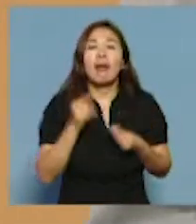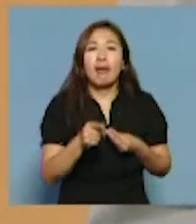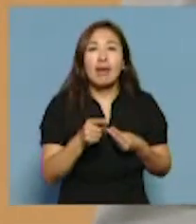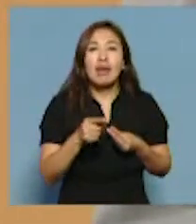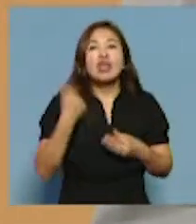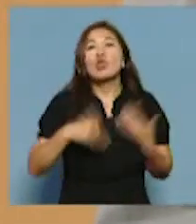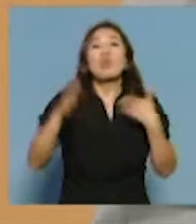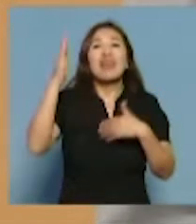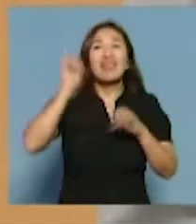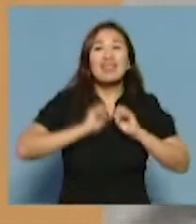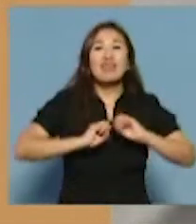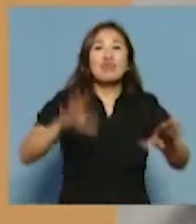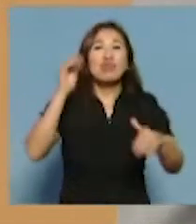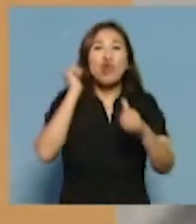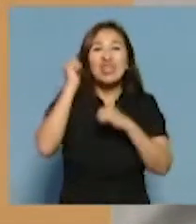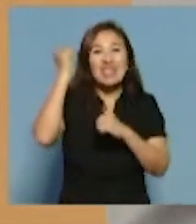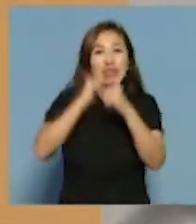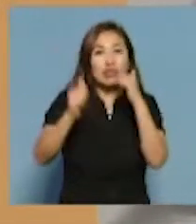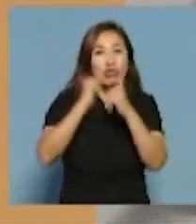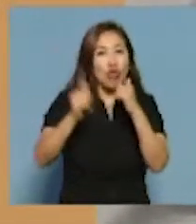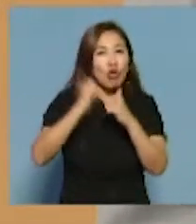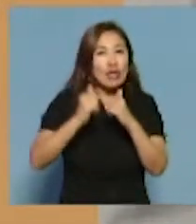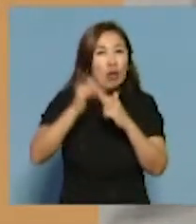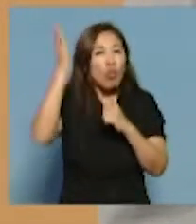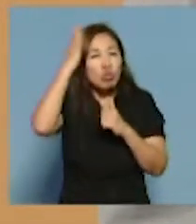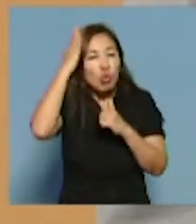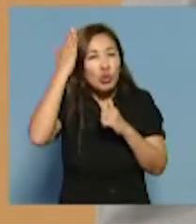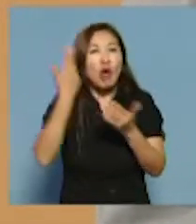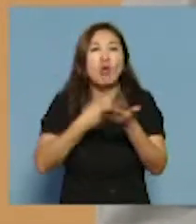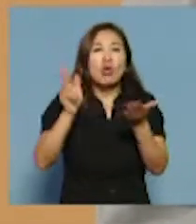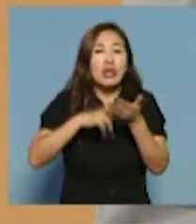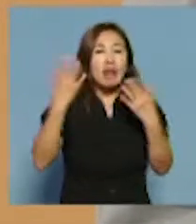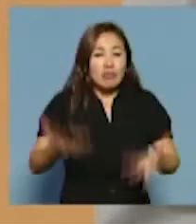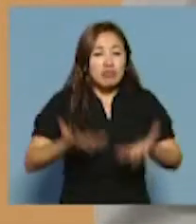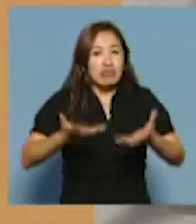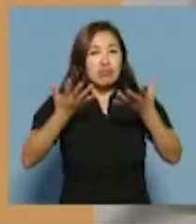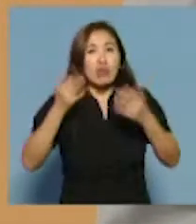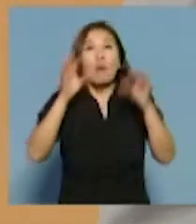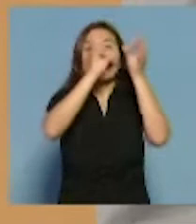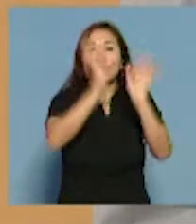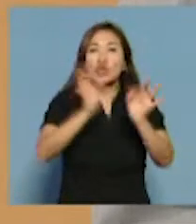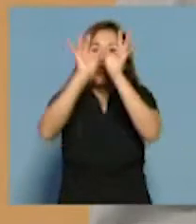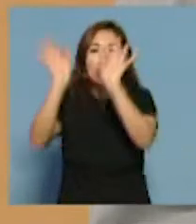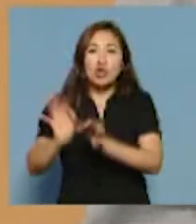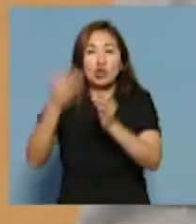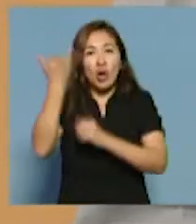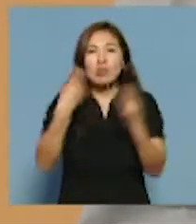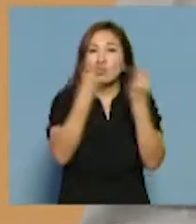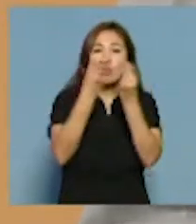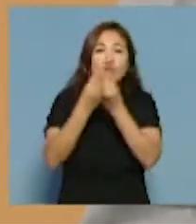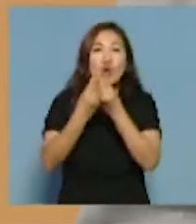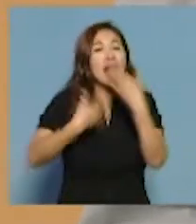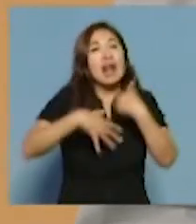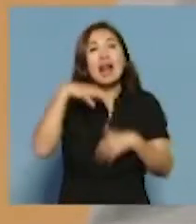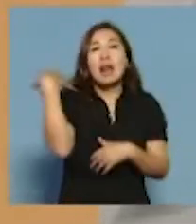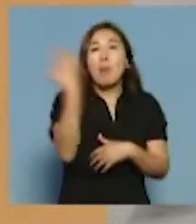revalorización y reparación histórica para la provincia de jujuy entonces estamos trabajando en distintos proyectos y uno de los proyectos que más